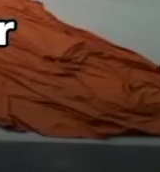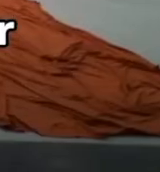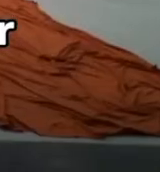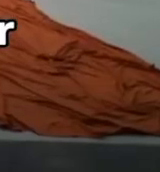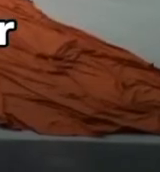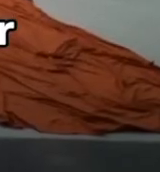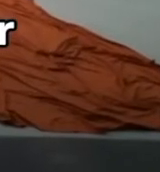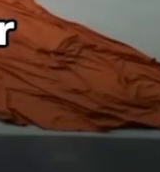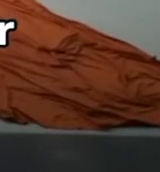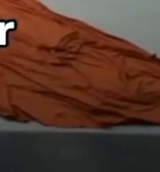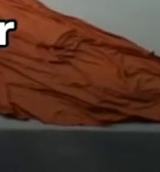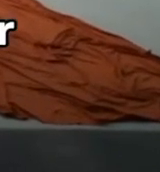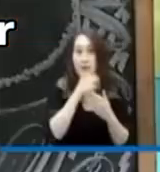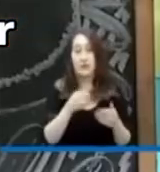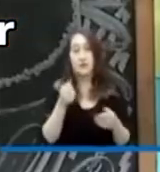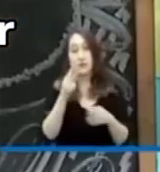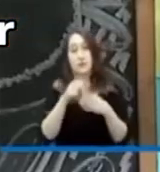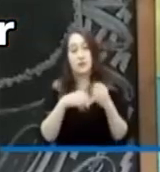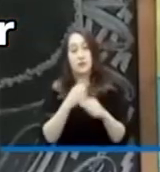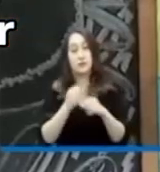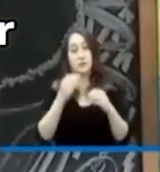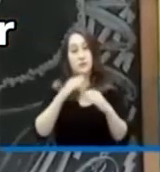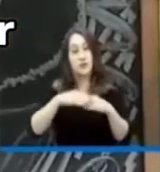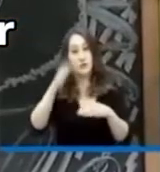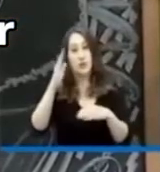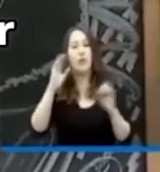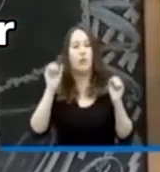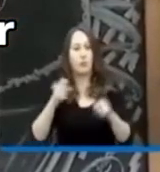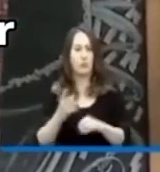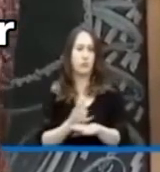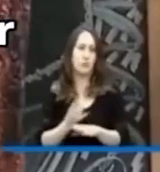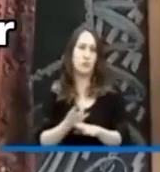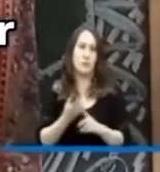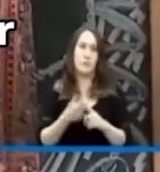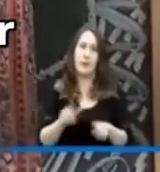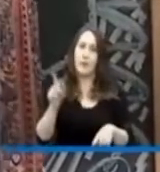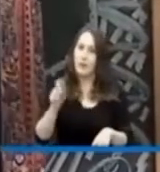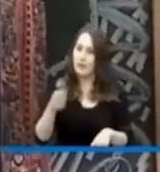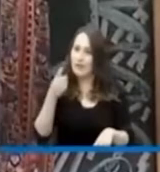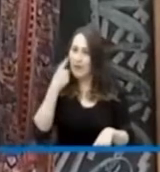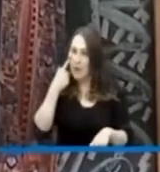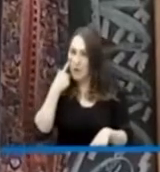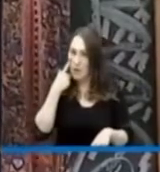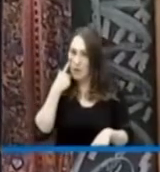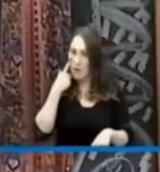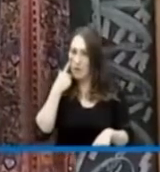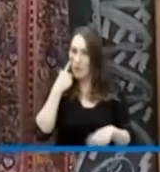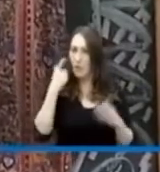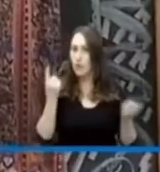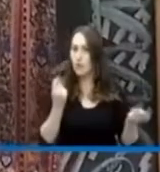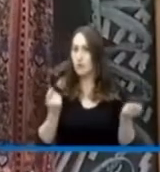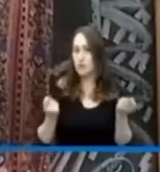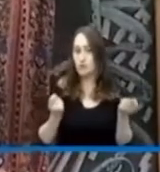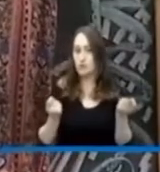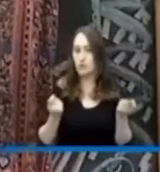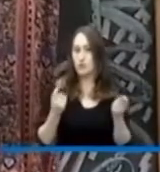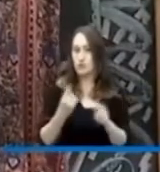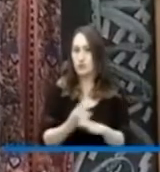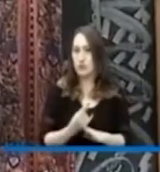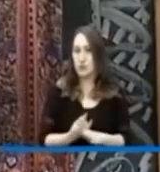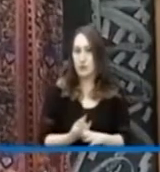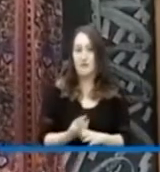utilizarlo después de los 12 años. Las pueden utilizar, pero sépanlas utilizar de manera adecuada. Y ojo,